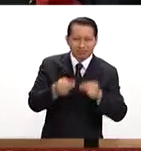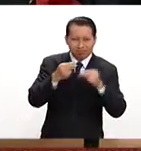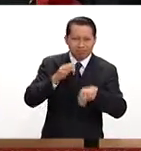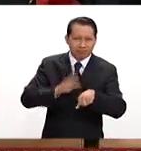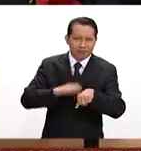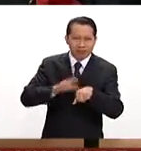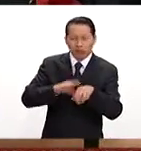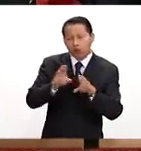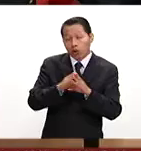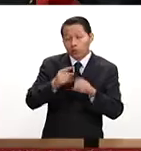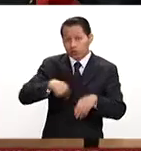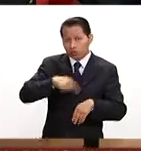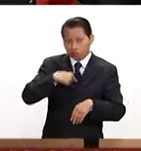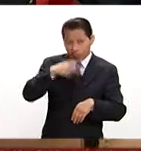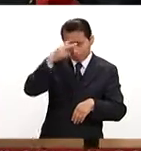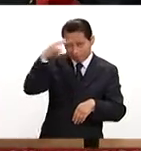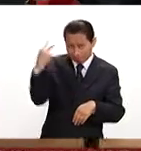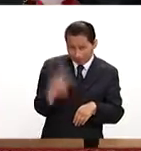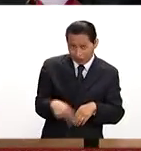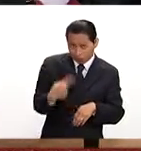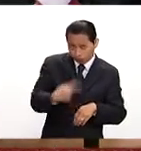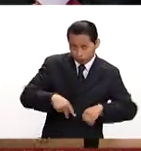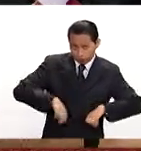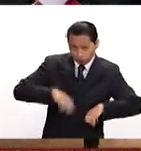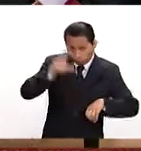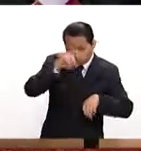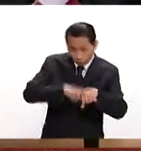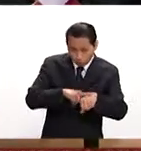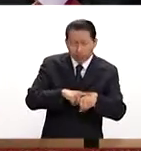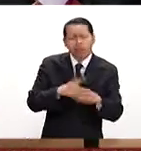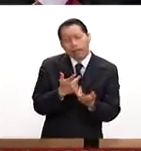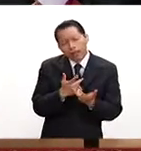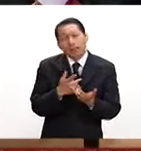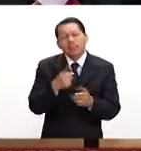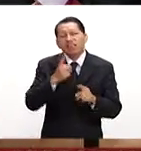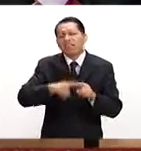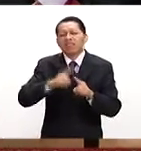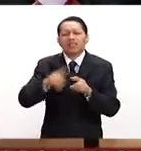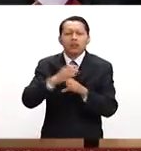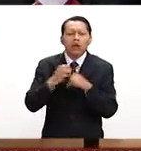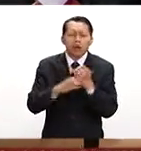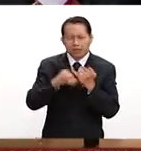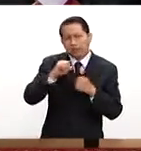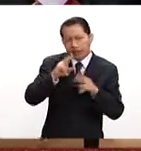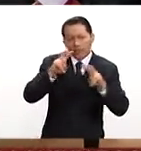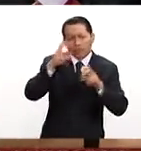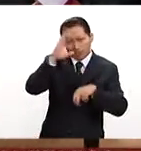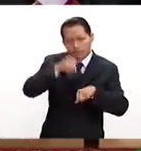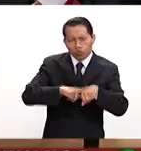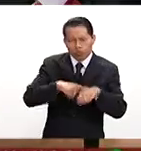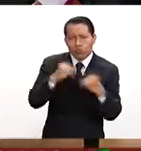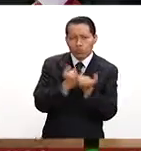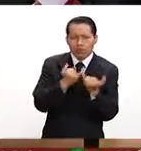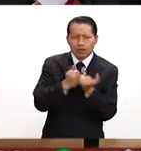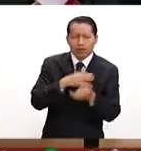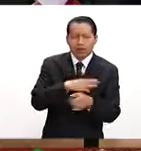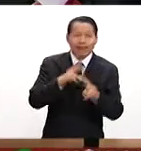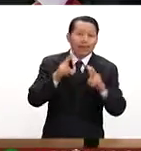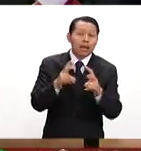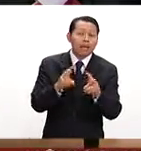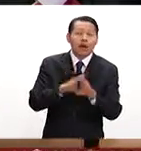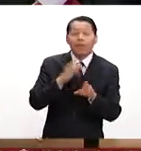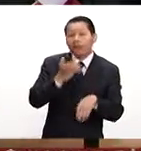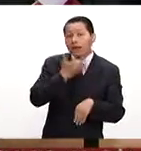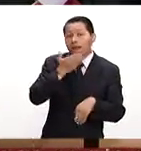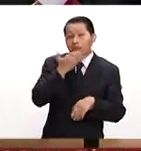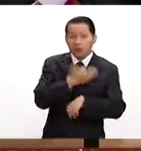nuestra idiosincrasia o cómo lo ve usted? Yo creo que tiene que ver con varias cosas. Pati, sí hay un tema cultural detrás, ¿no? También hay mucho tema de